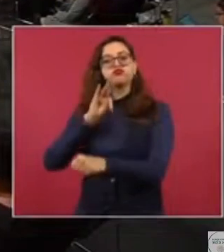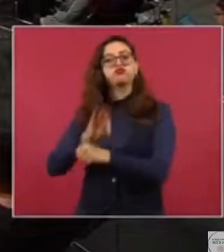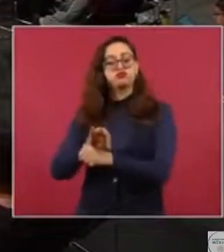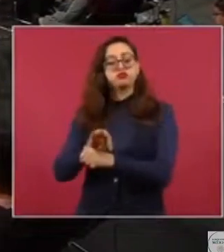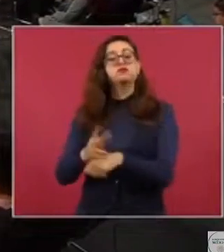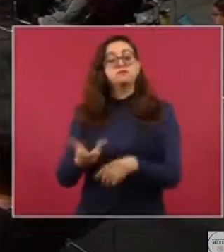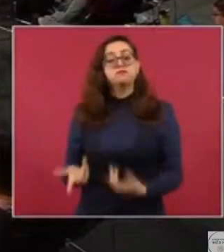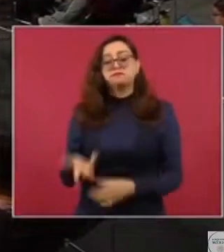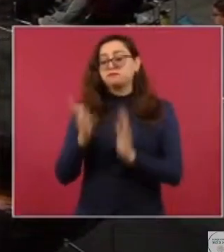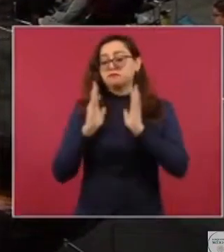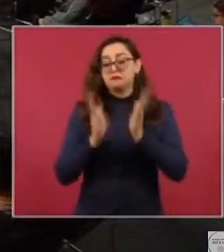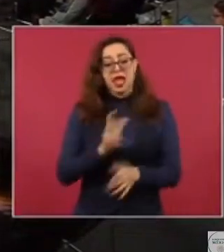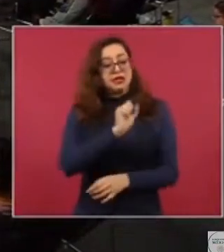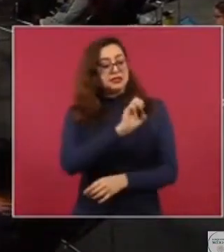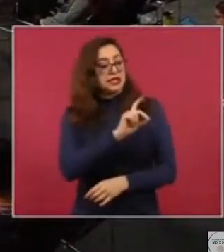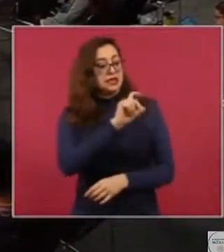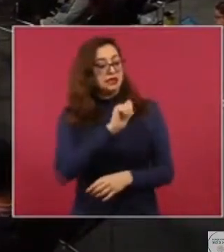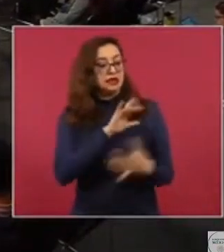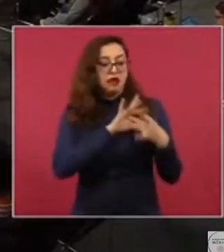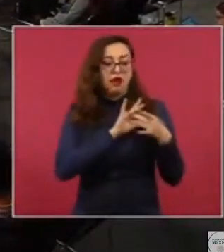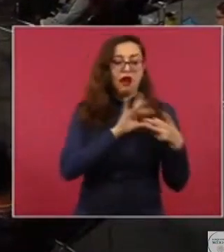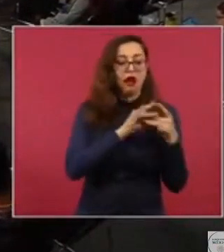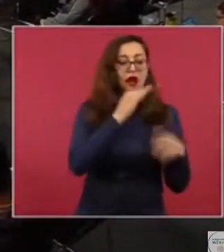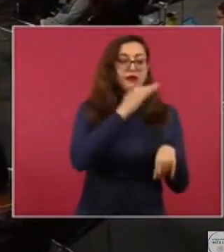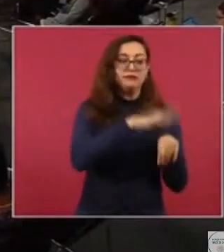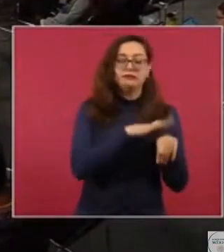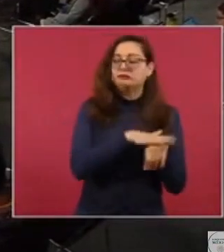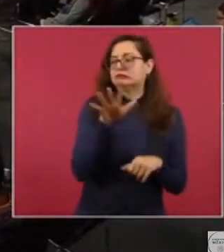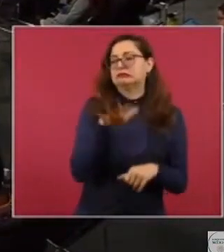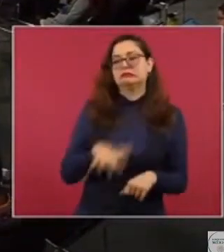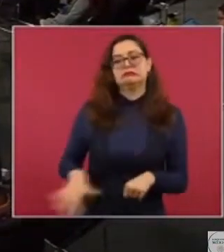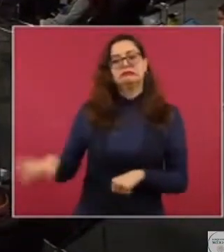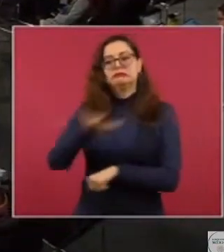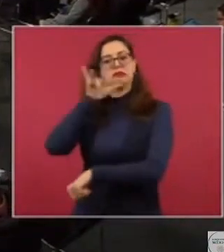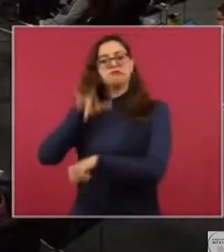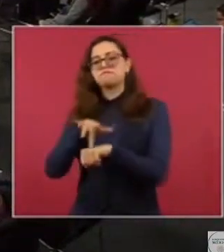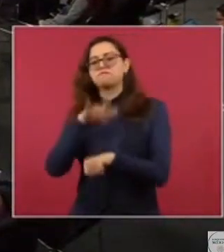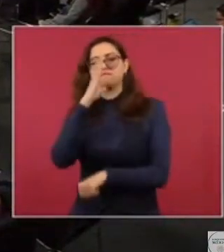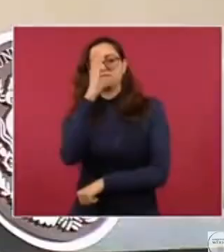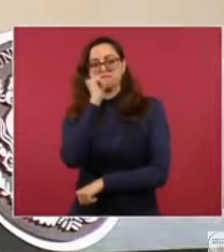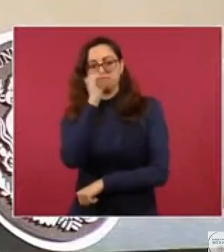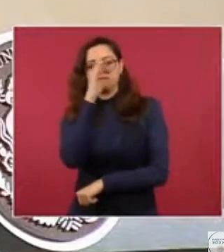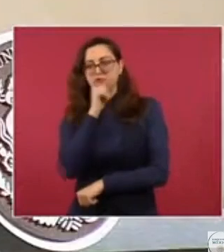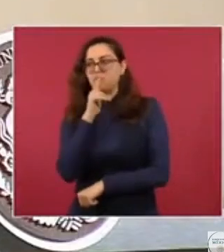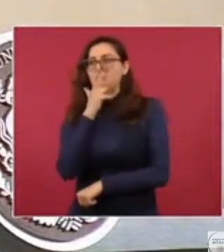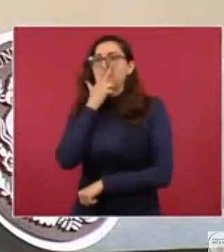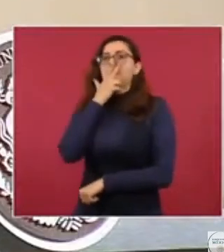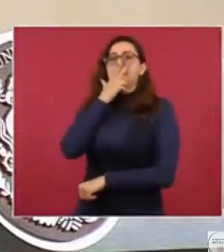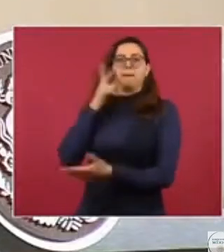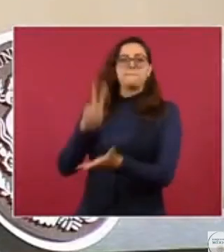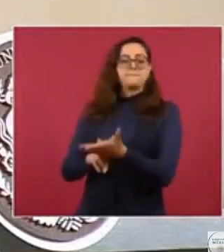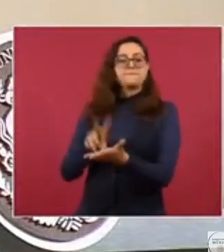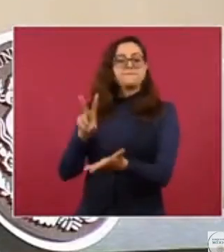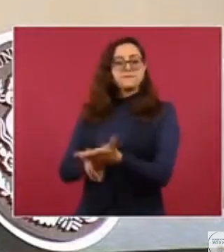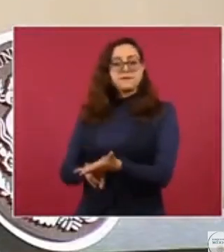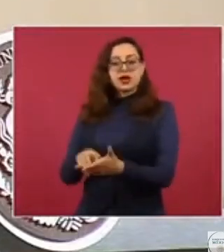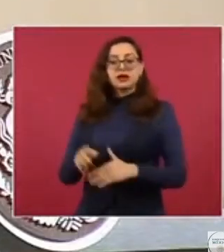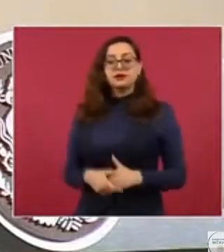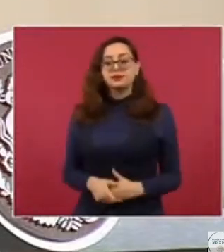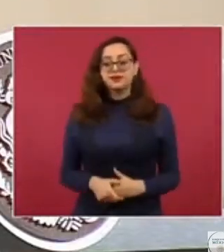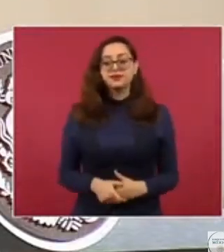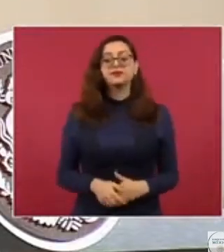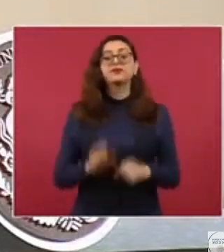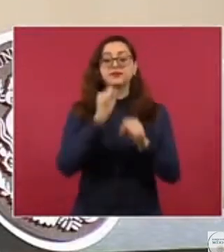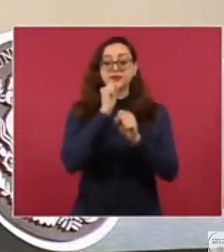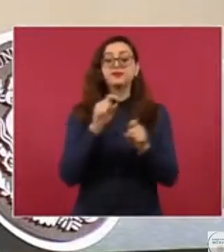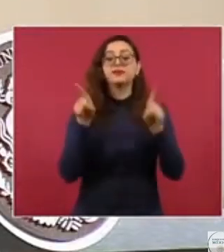recuperación y conservación del material arqueológico. Decirles también que vamos a preparar este